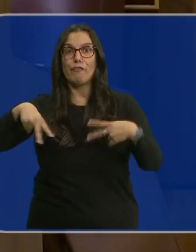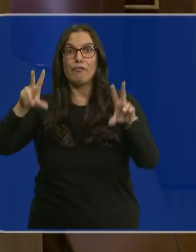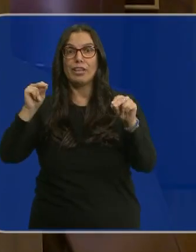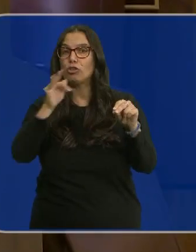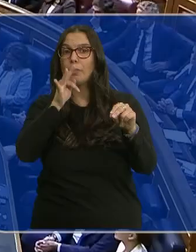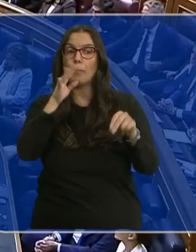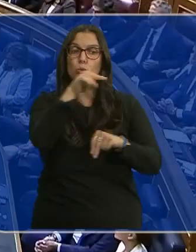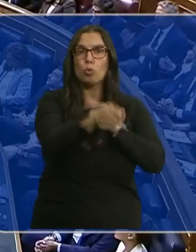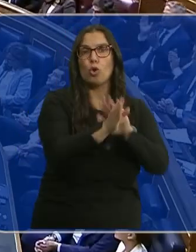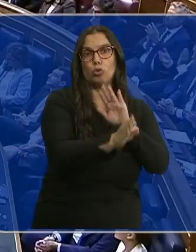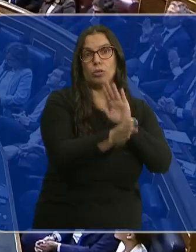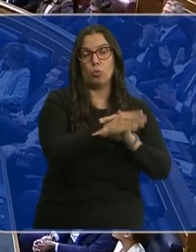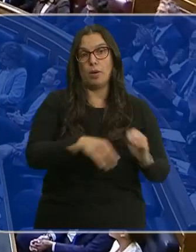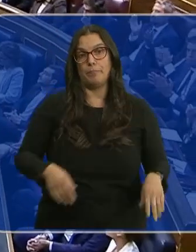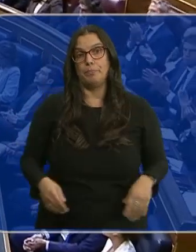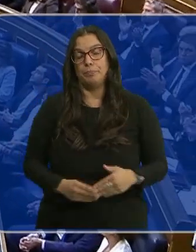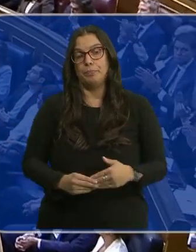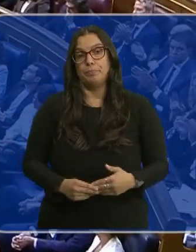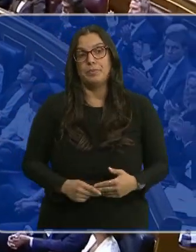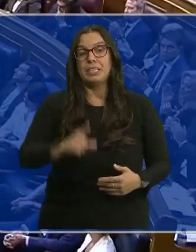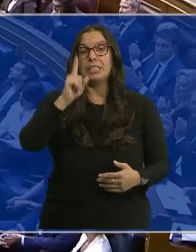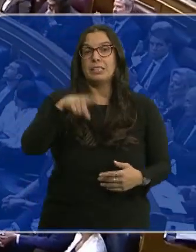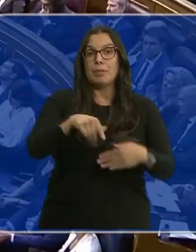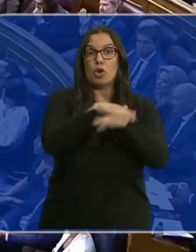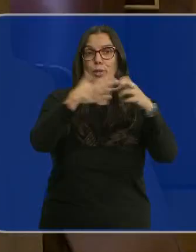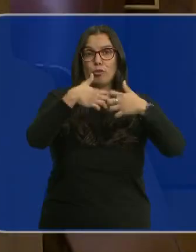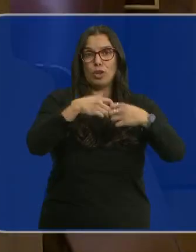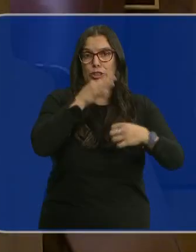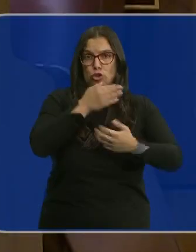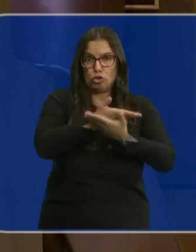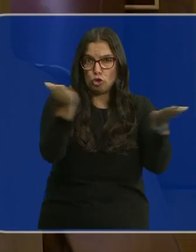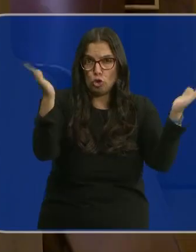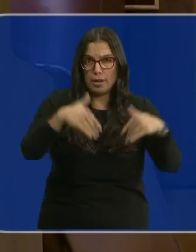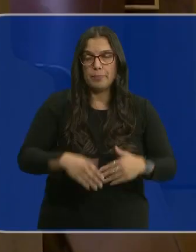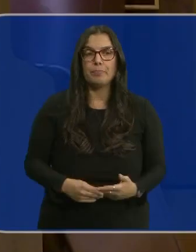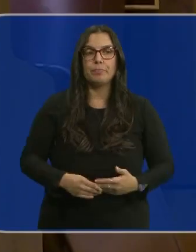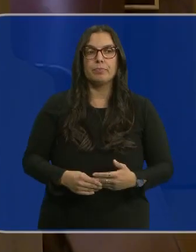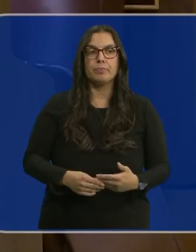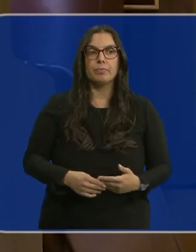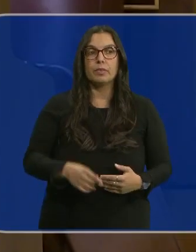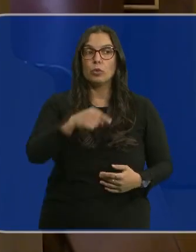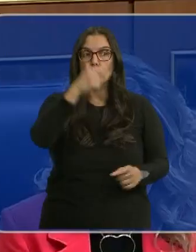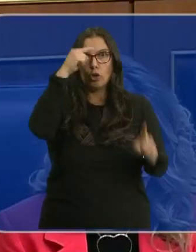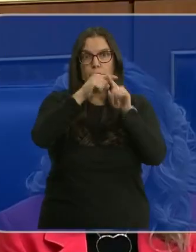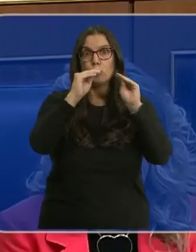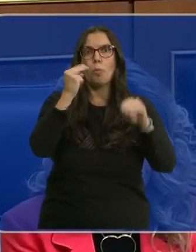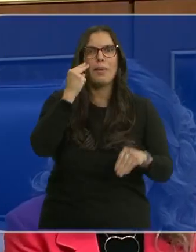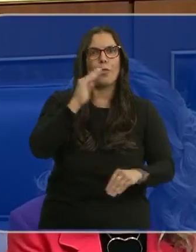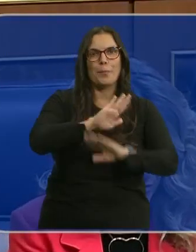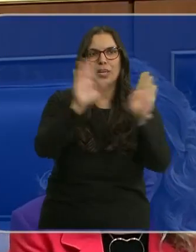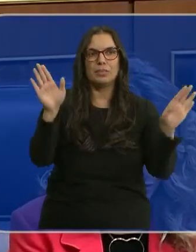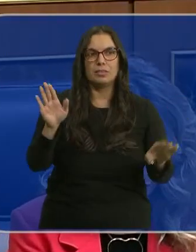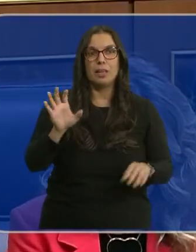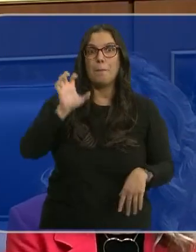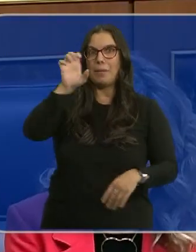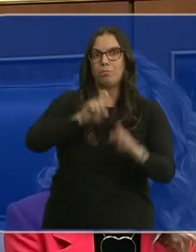aquí. Sigue también sin tener un gobierno que funcione. Solo le mueve el miedo. Un país que crece